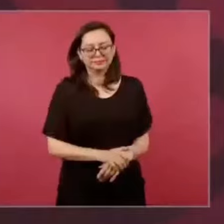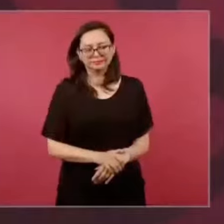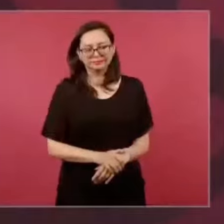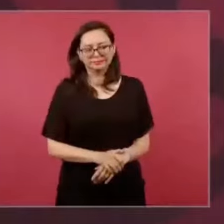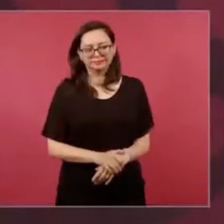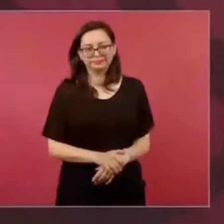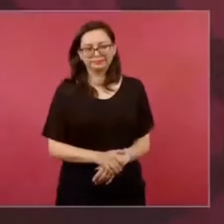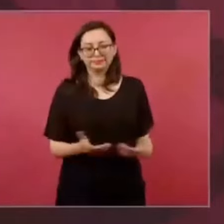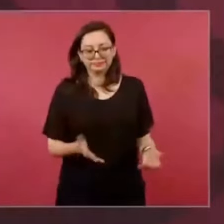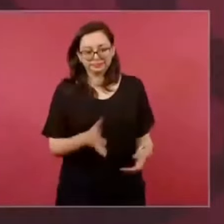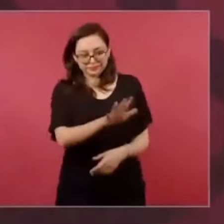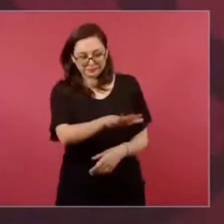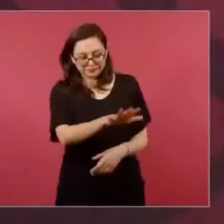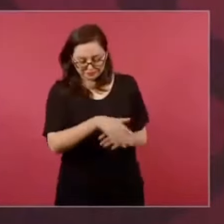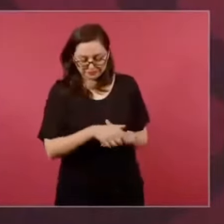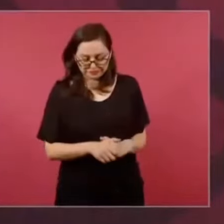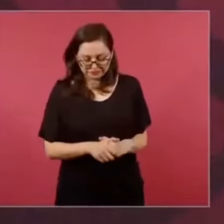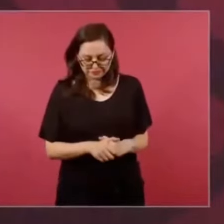no hay trabajo,